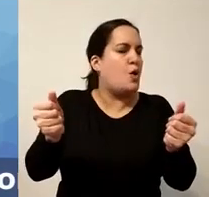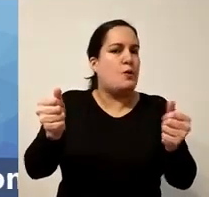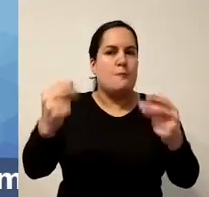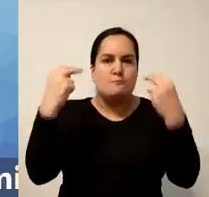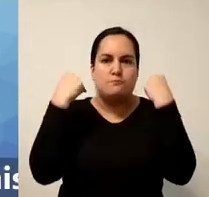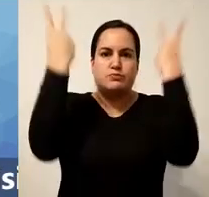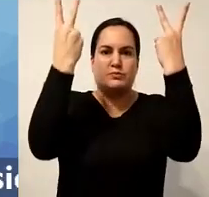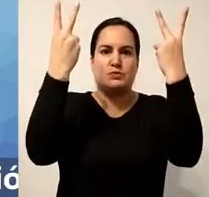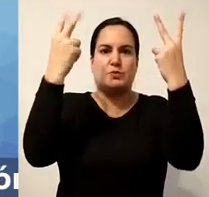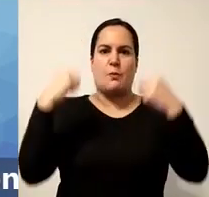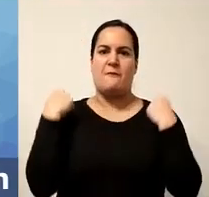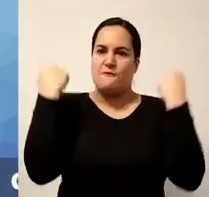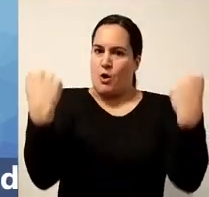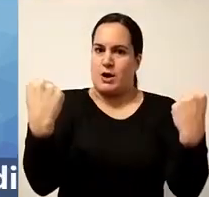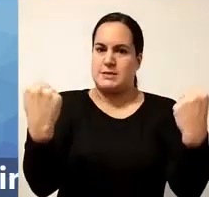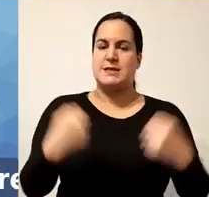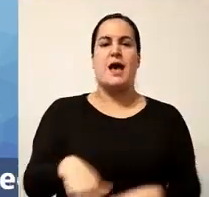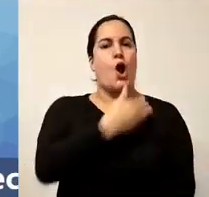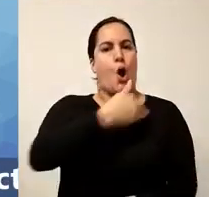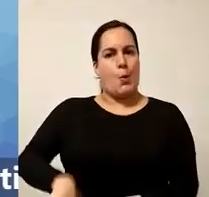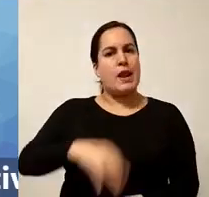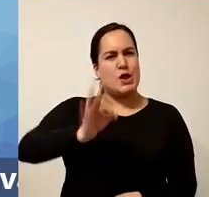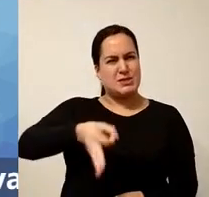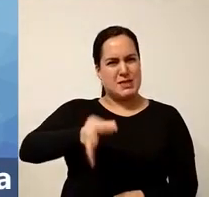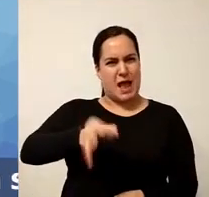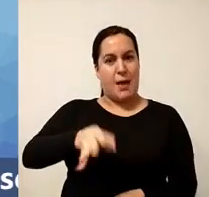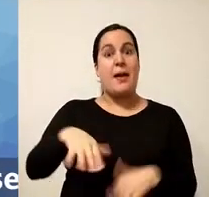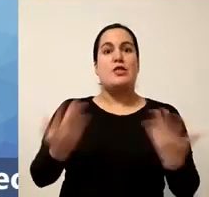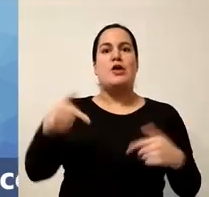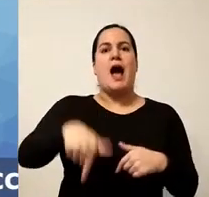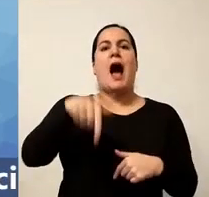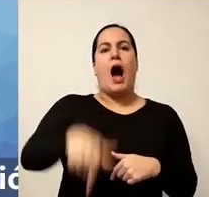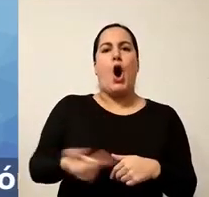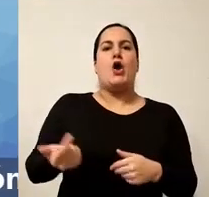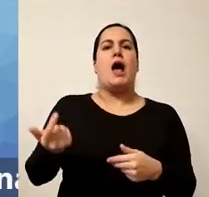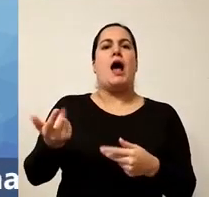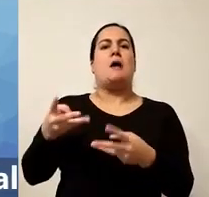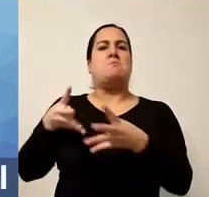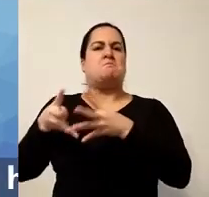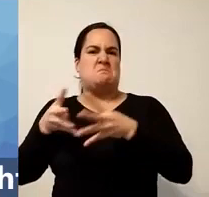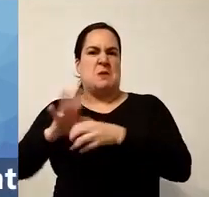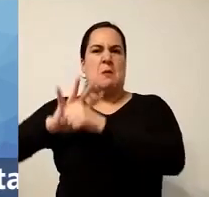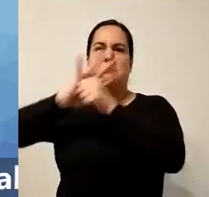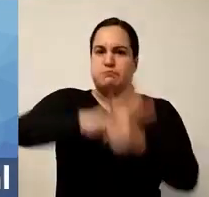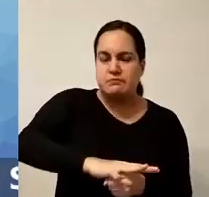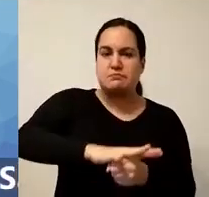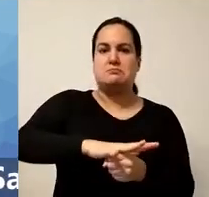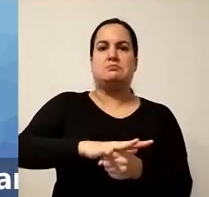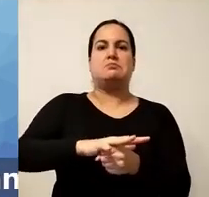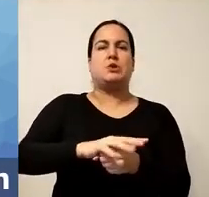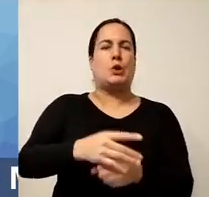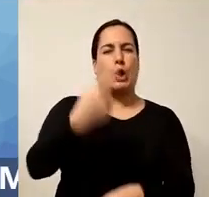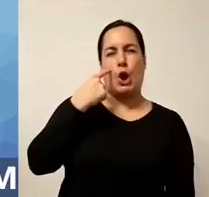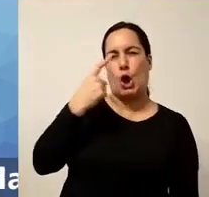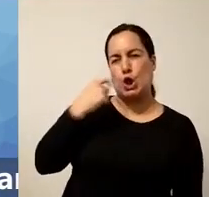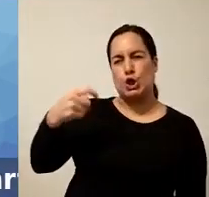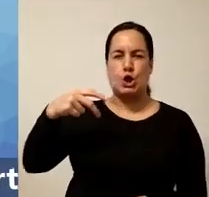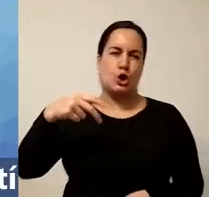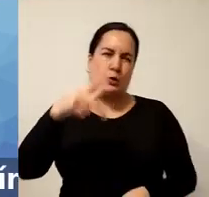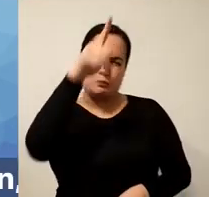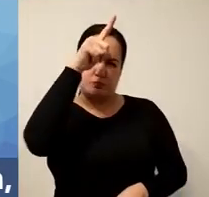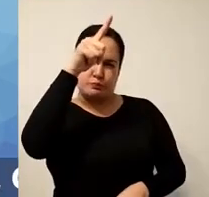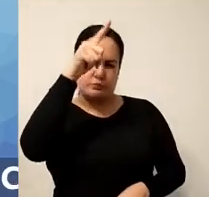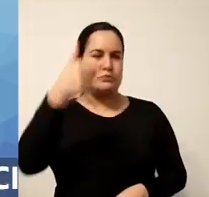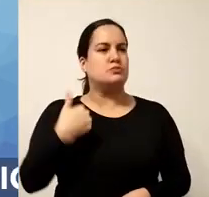trabajadores de ese rte de bedtime son los que salen a pelear cada uno de los días nuestras compañeras nuestros